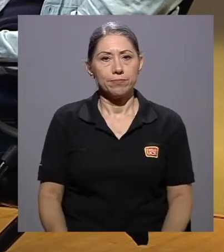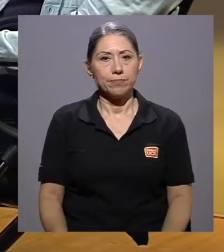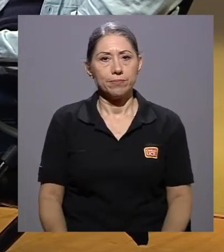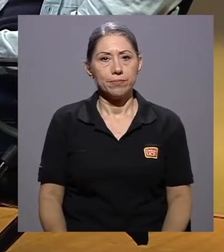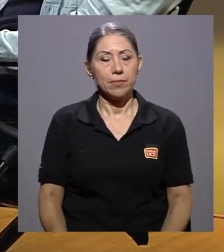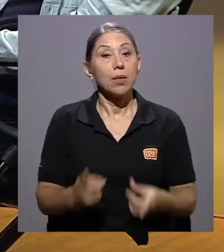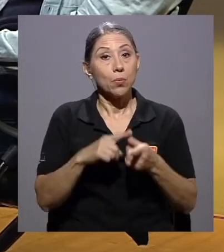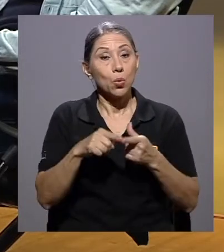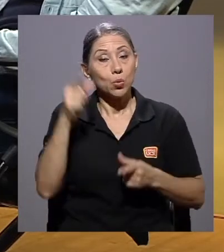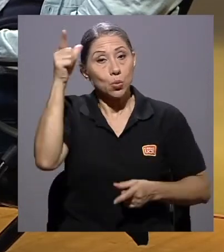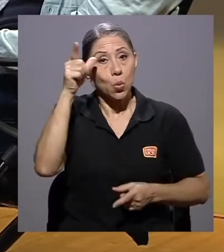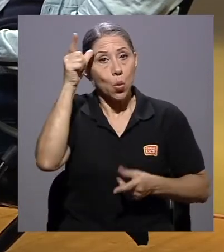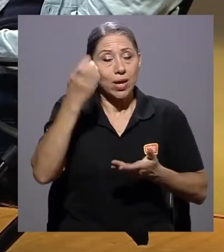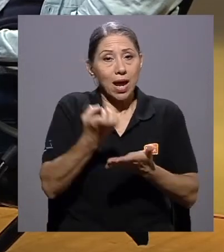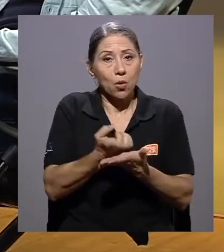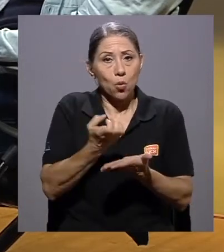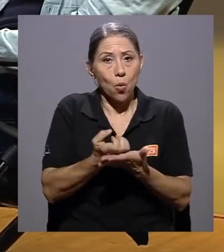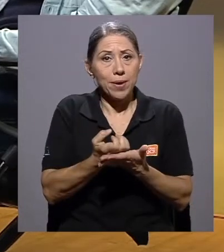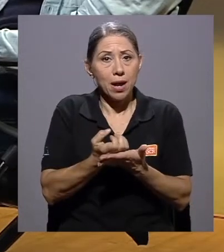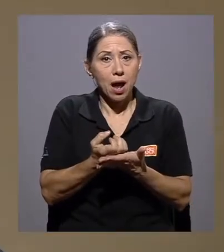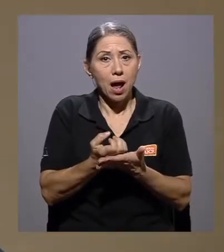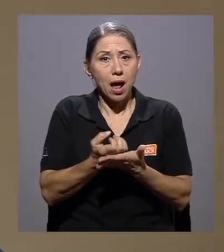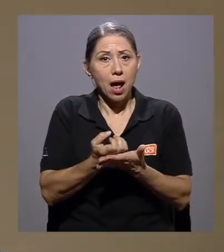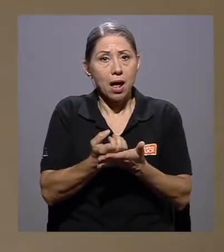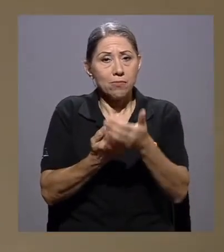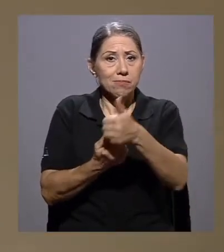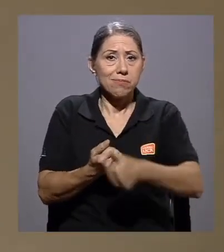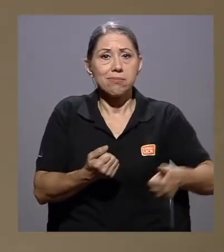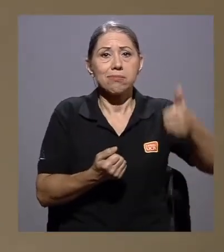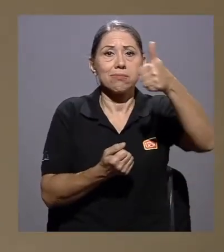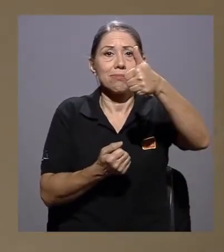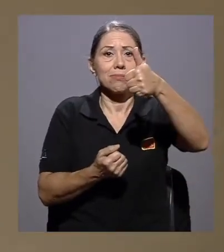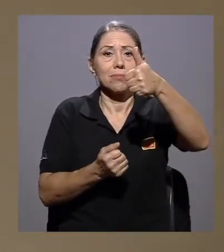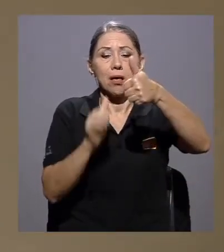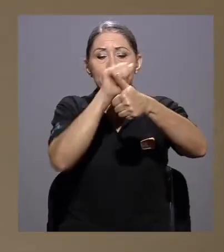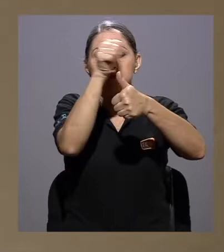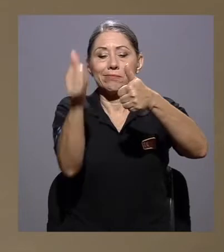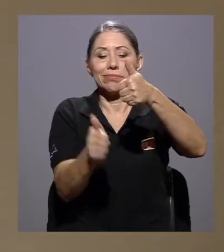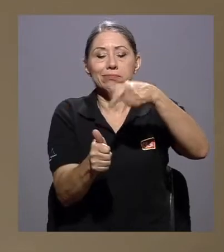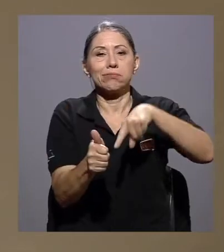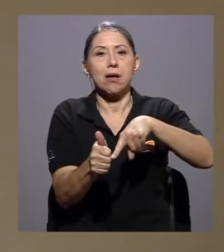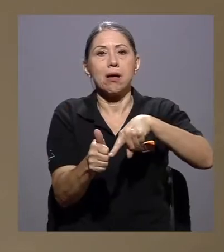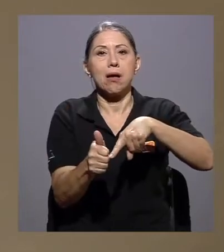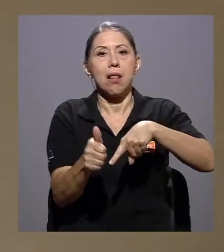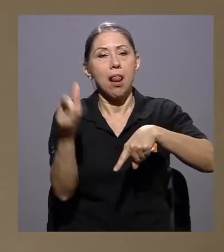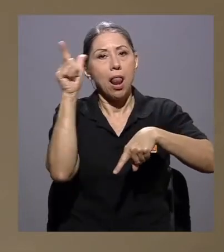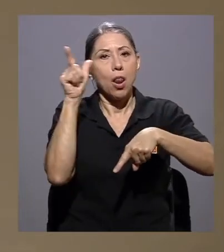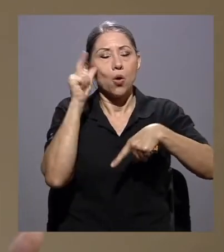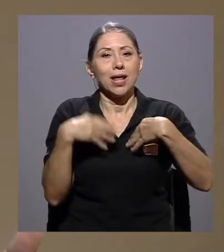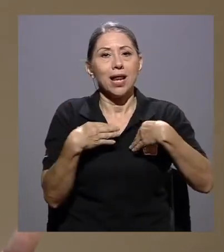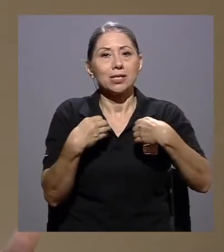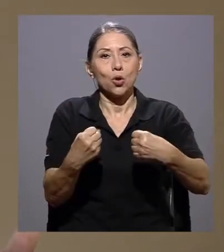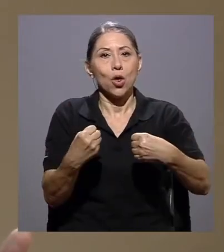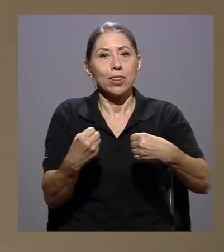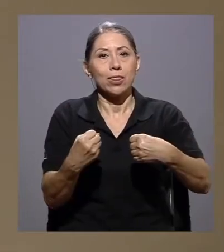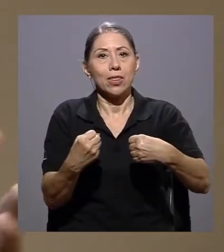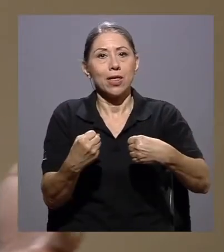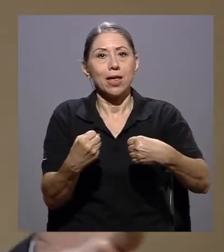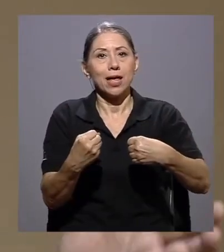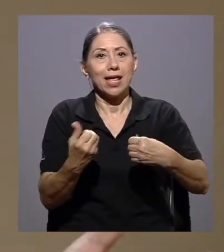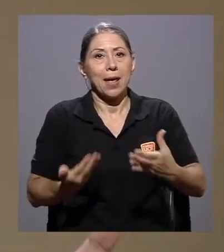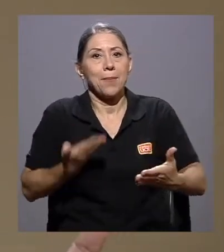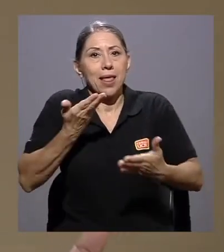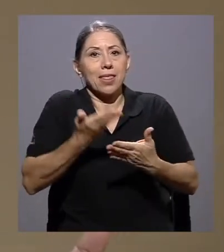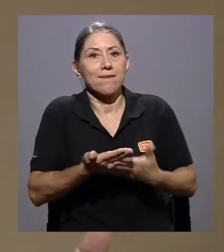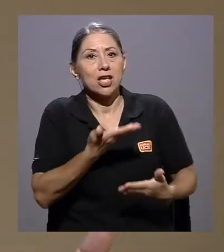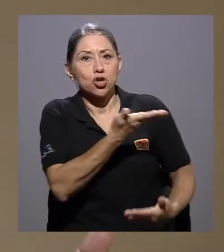económica está prevaleciendo sobre la lógica de la salud que Jonathan Pimentel planteaba. O sea, ¿nos